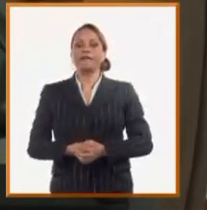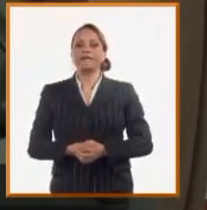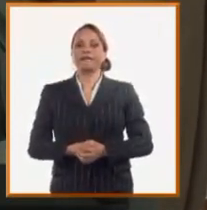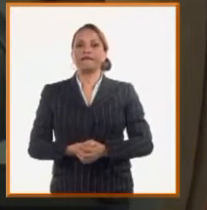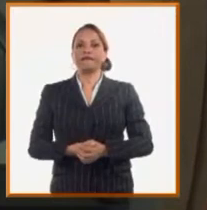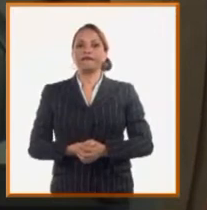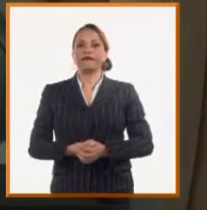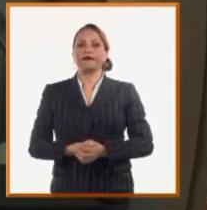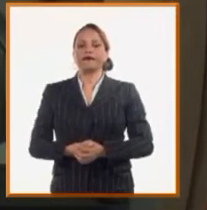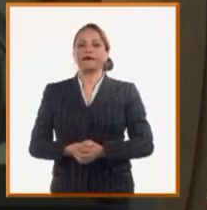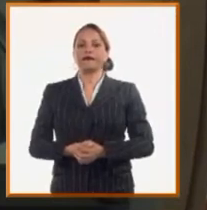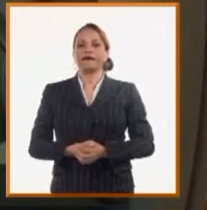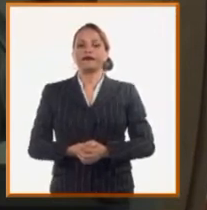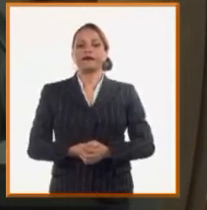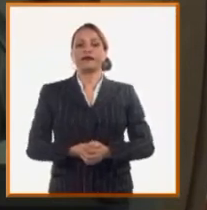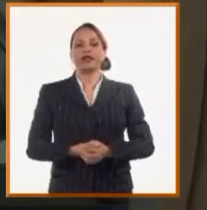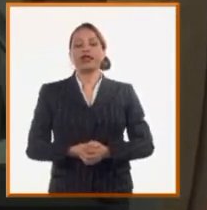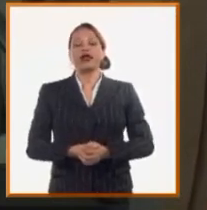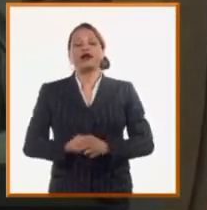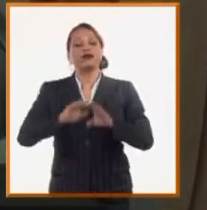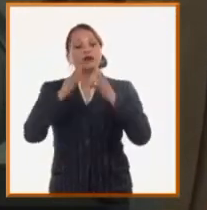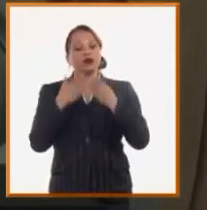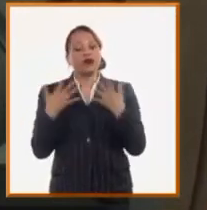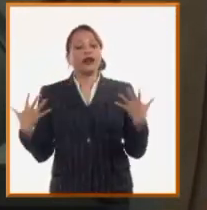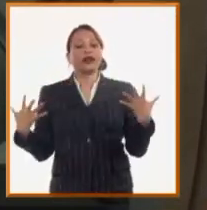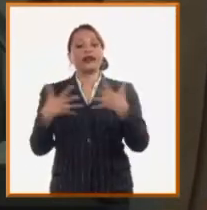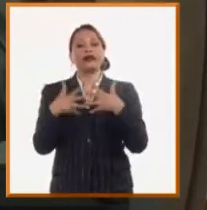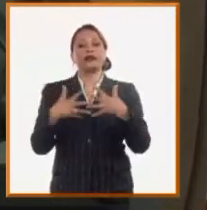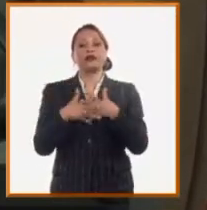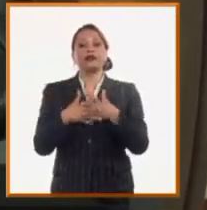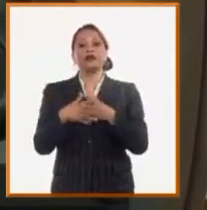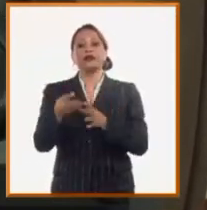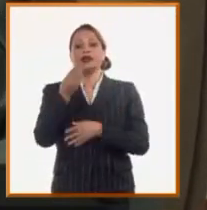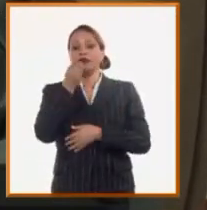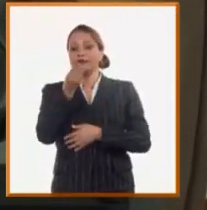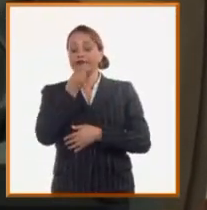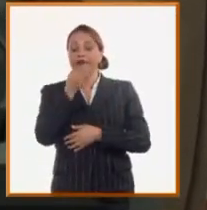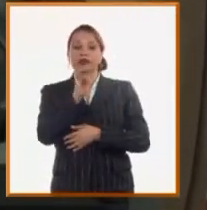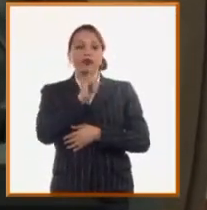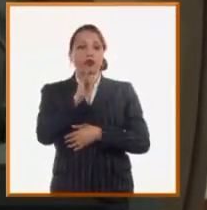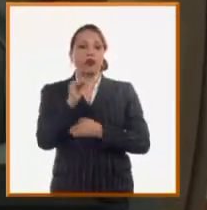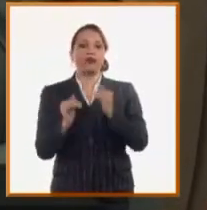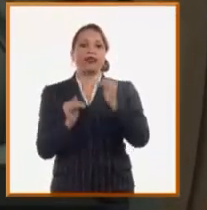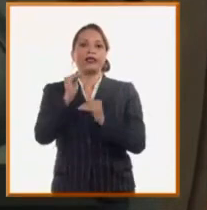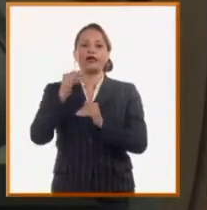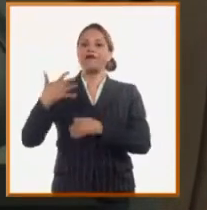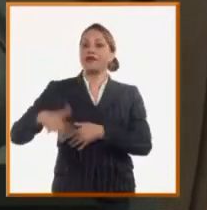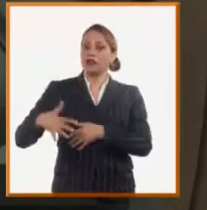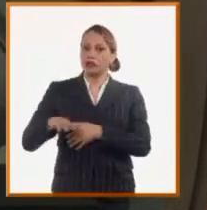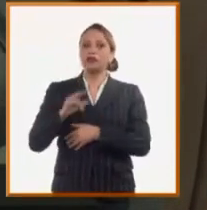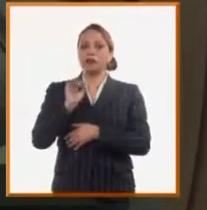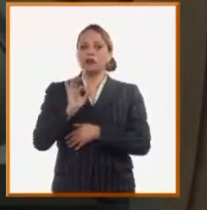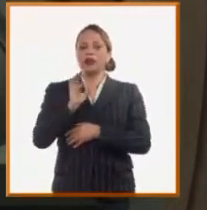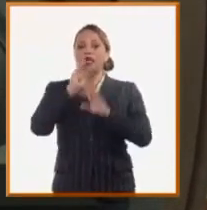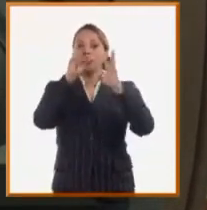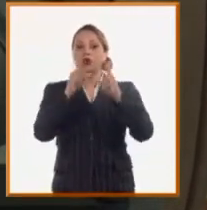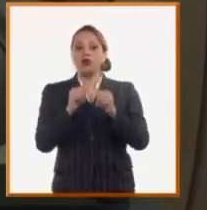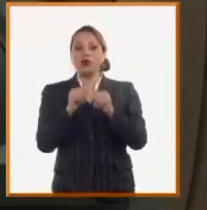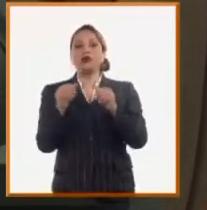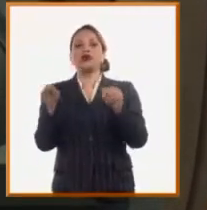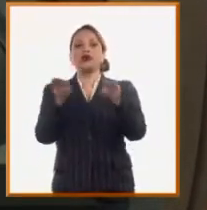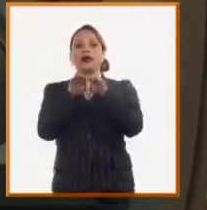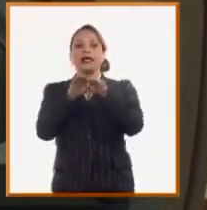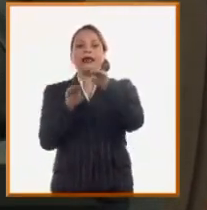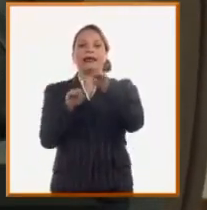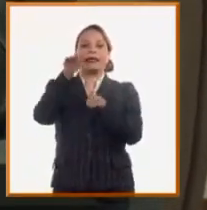hubiera alterado también la relación del poder adquisitivo. Y sí iba a haber inflación. En los números absolutos no iban a ser